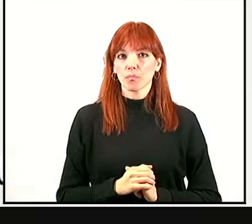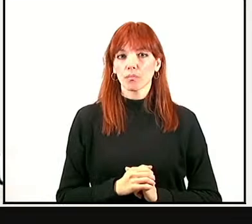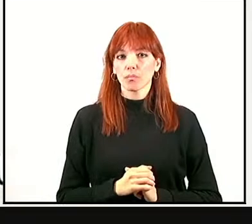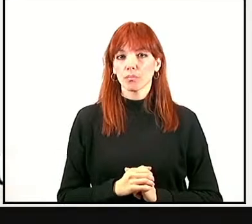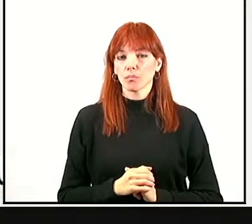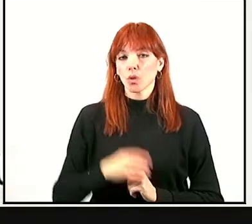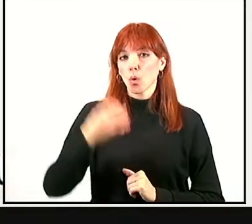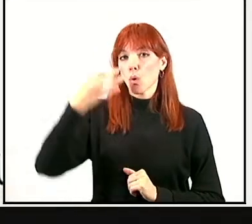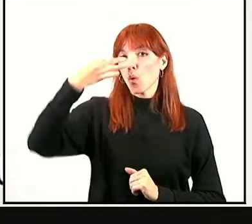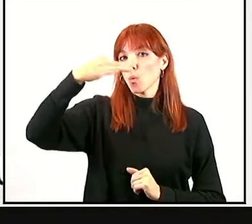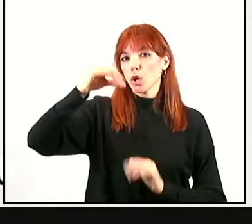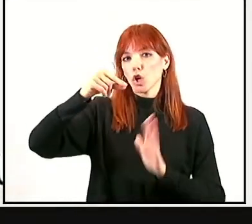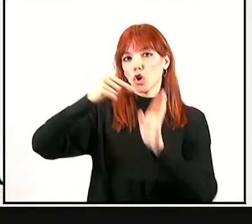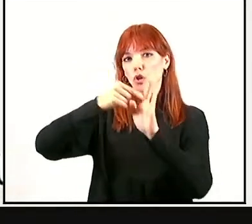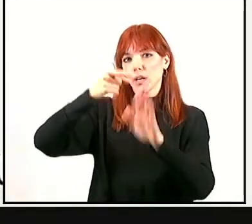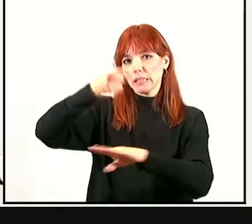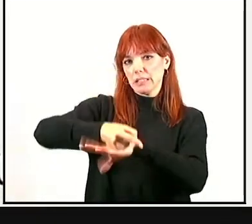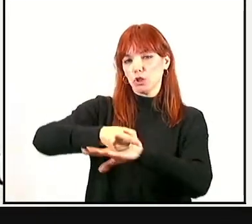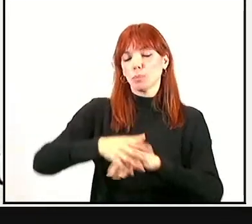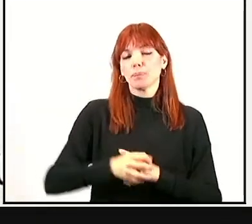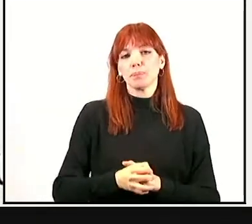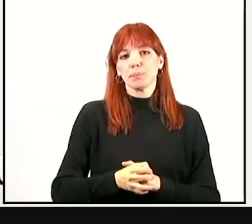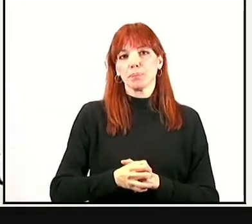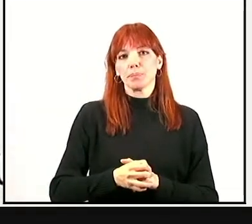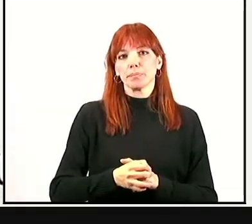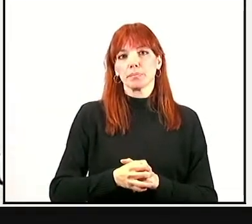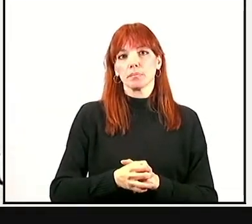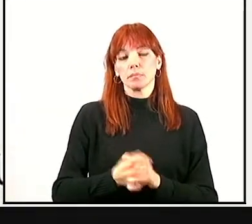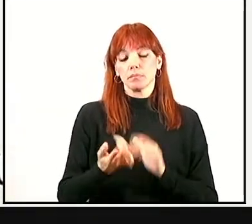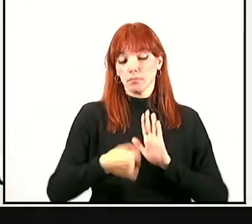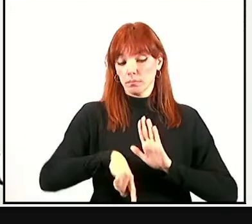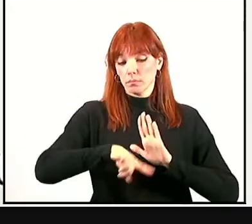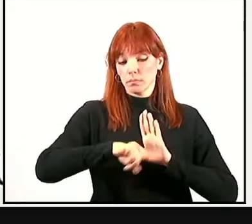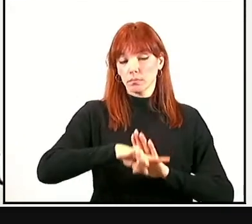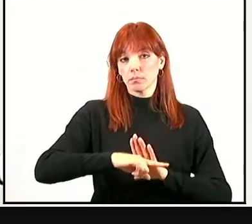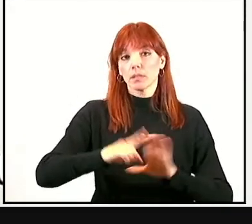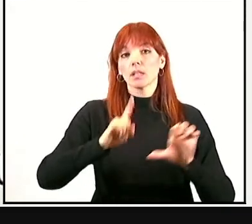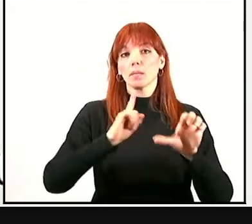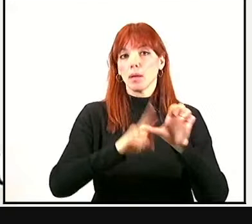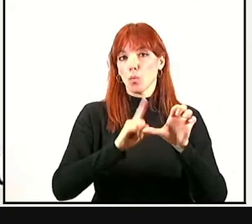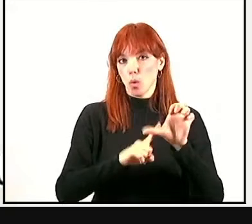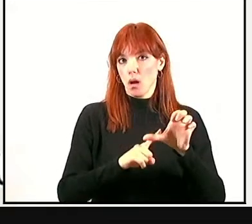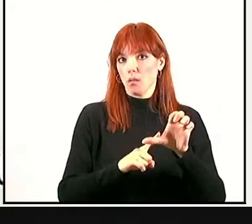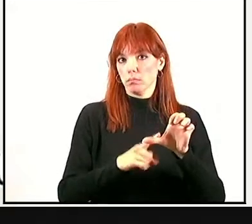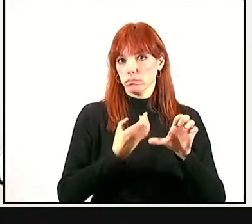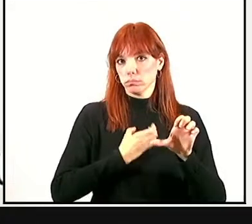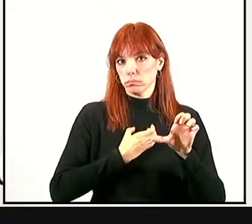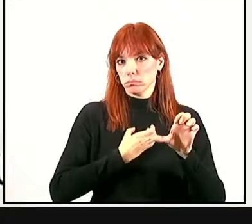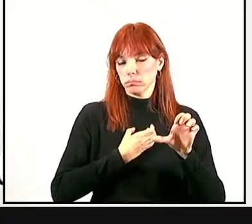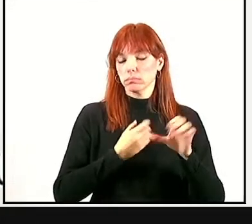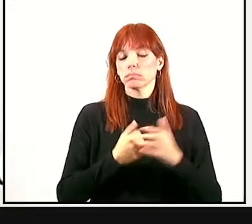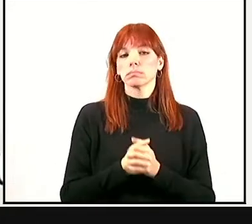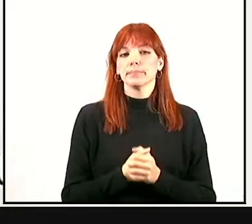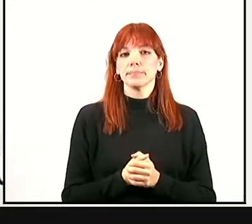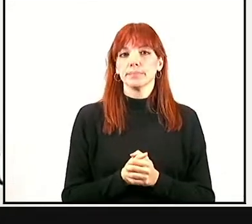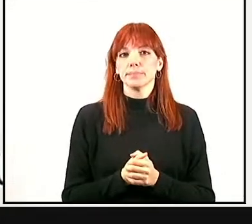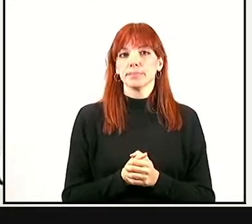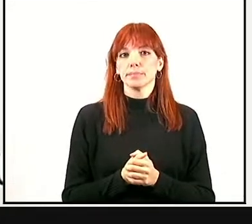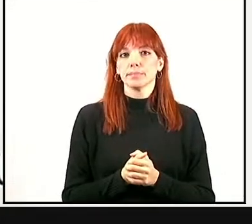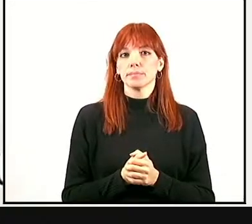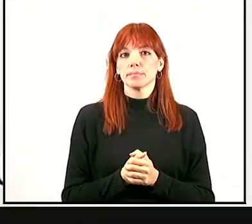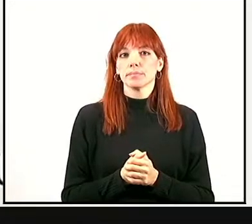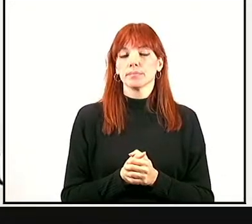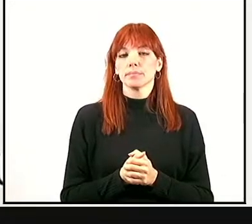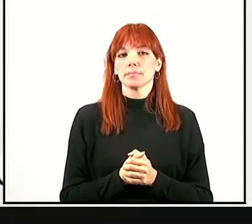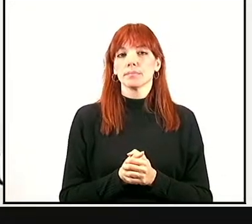Único requisito, estar empadronados en Extremadura. ¿Cómo se debe